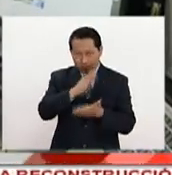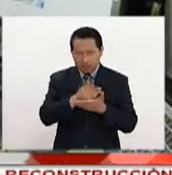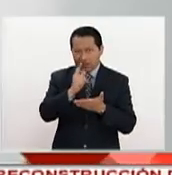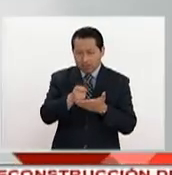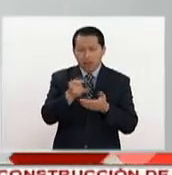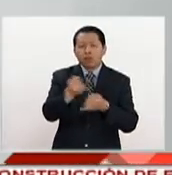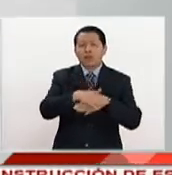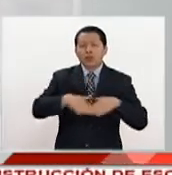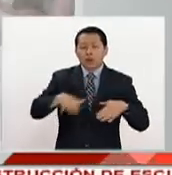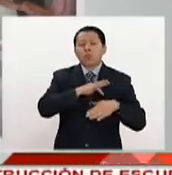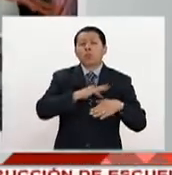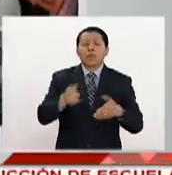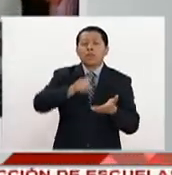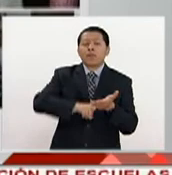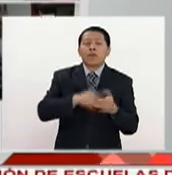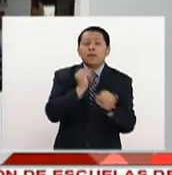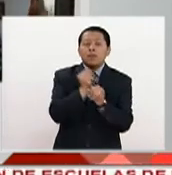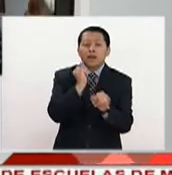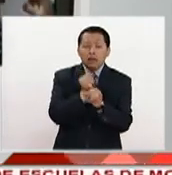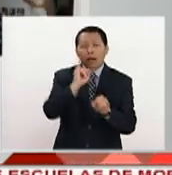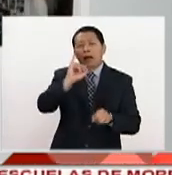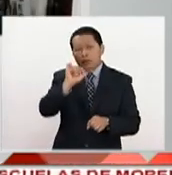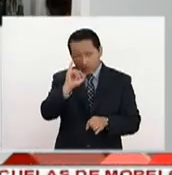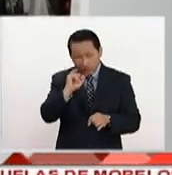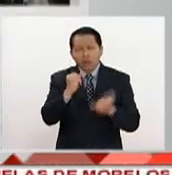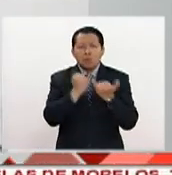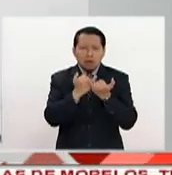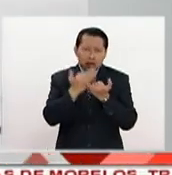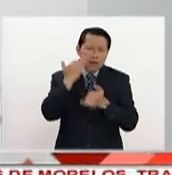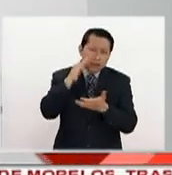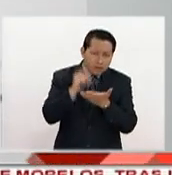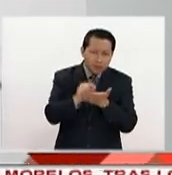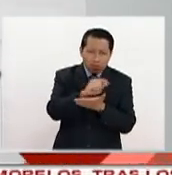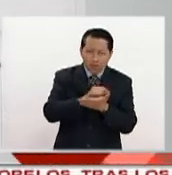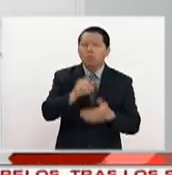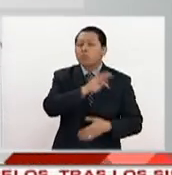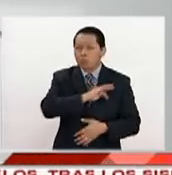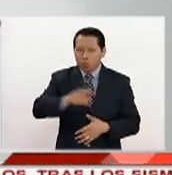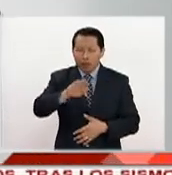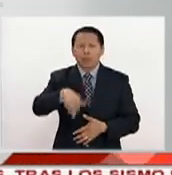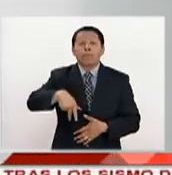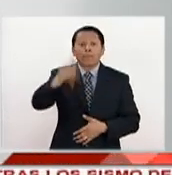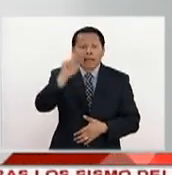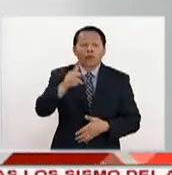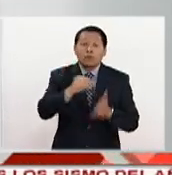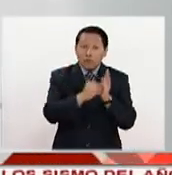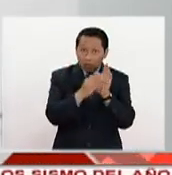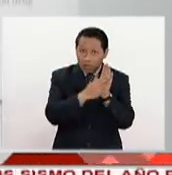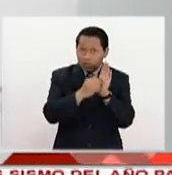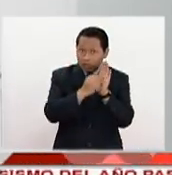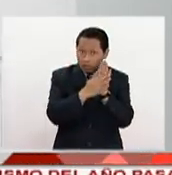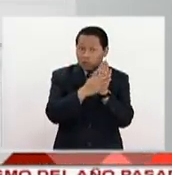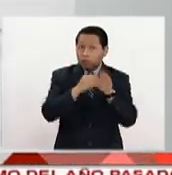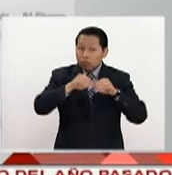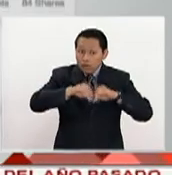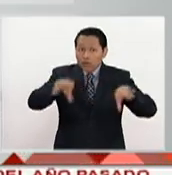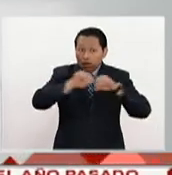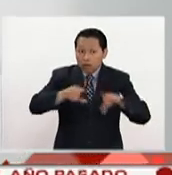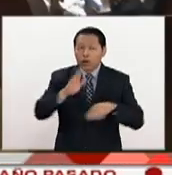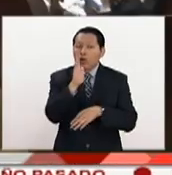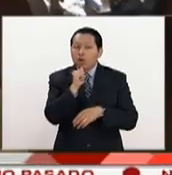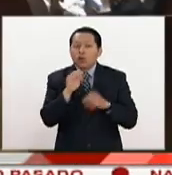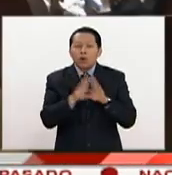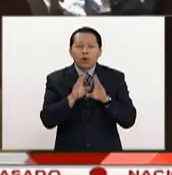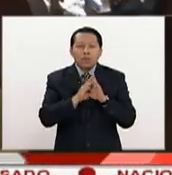sí podrá ser difundida en portales de Internet y redes sociales. Sin embargo, dijo, los datos que sean publicados no podrán contener publicidad